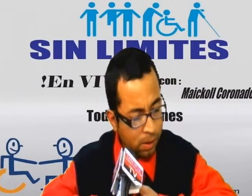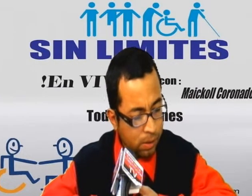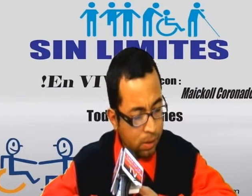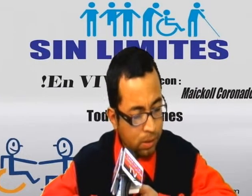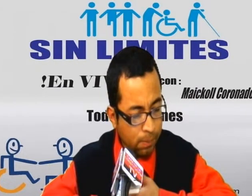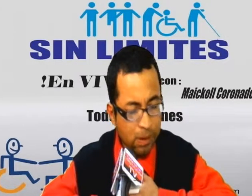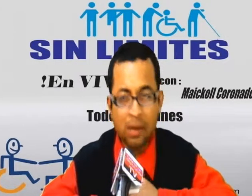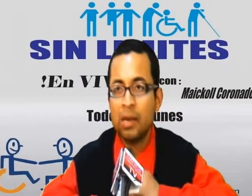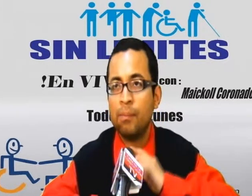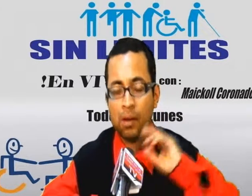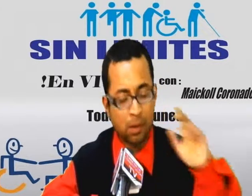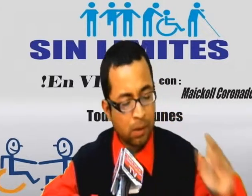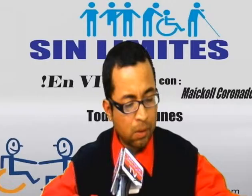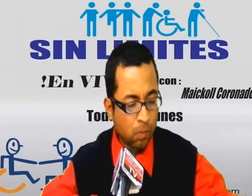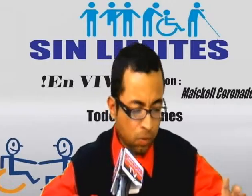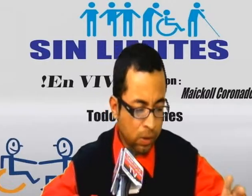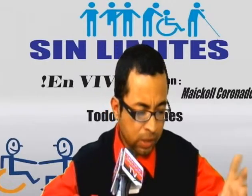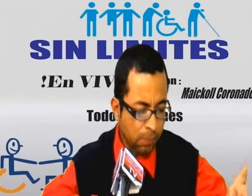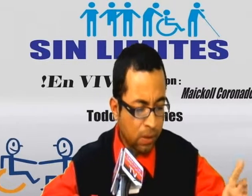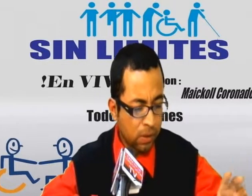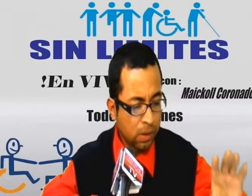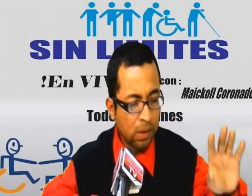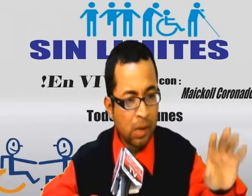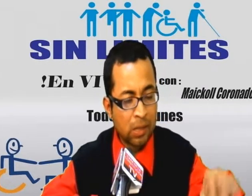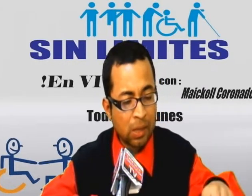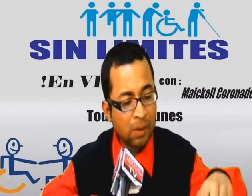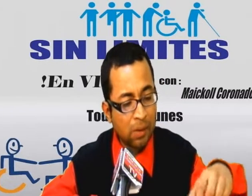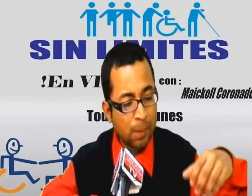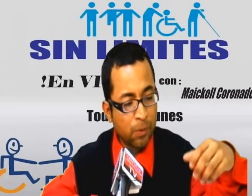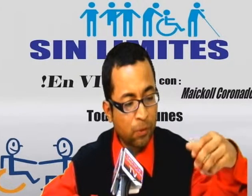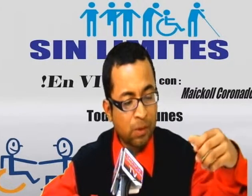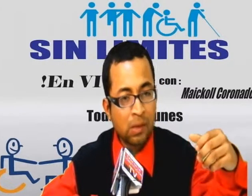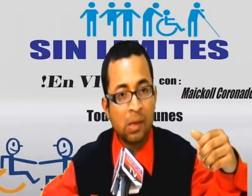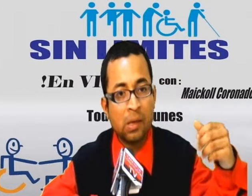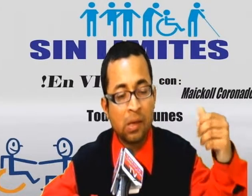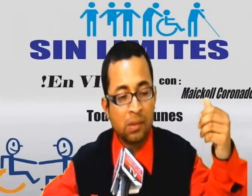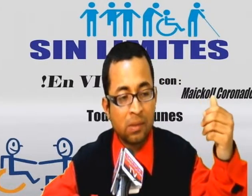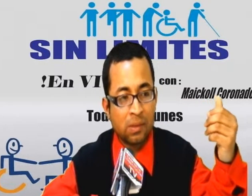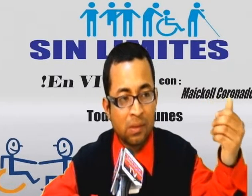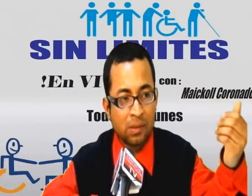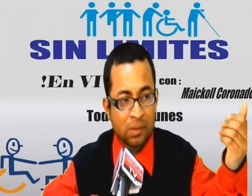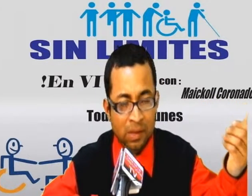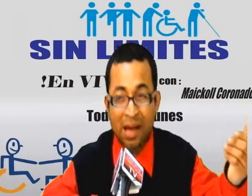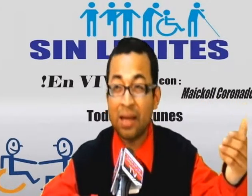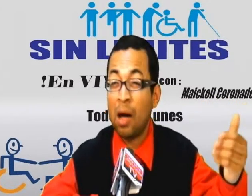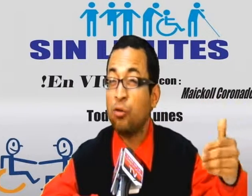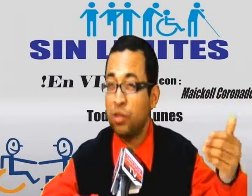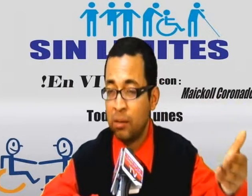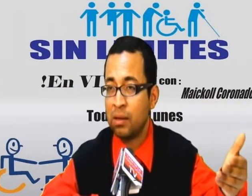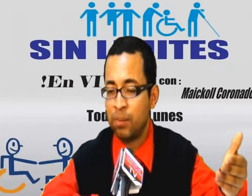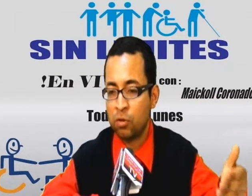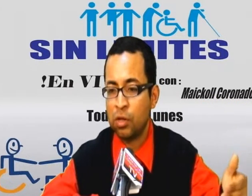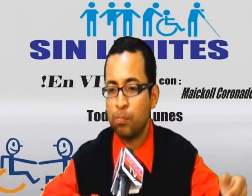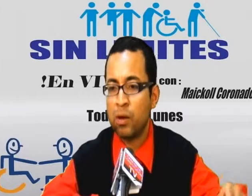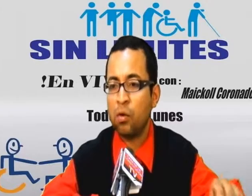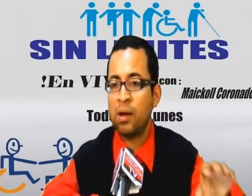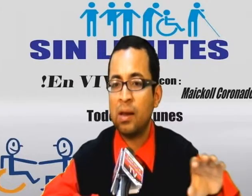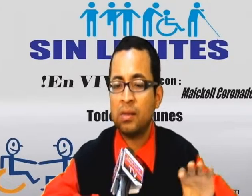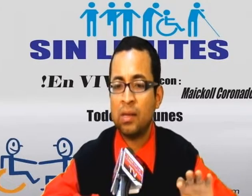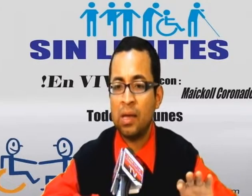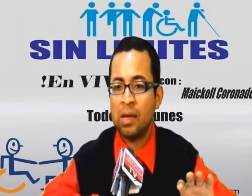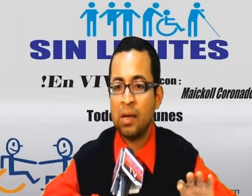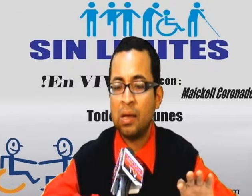alternativa también en Lima, que bueno, que el tema de las personas de auditivas, personas pero